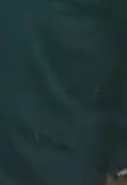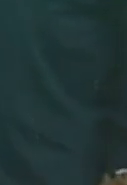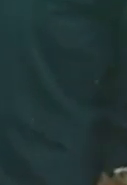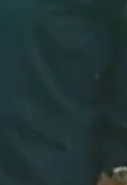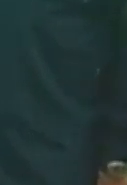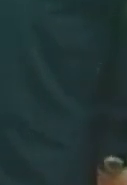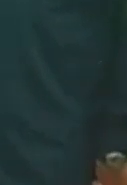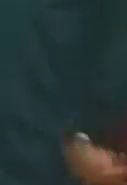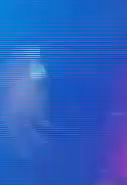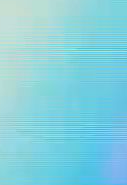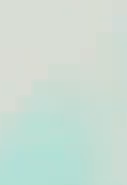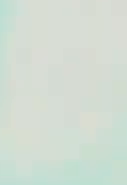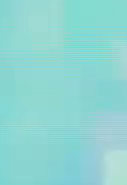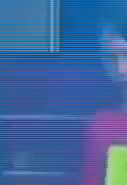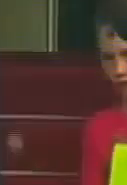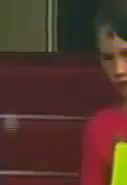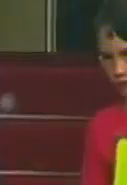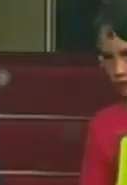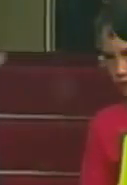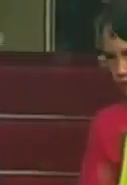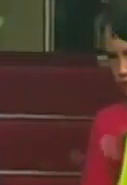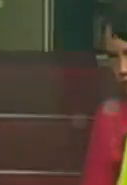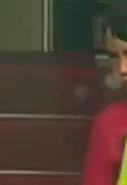Hola, maestro.